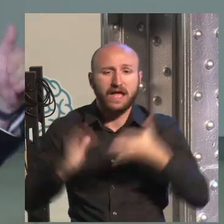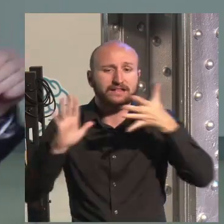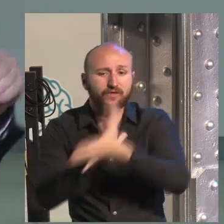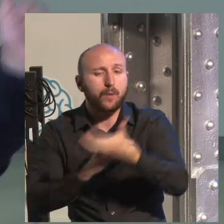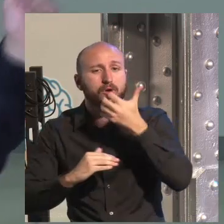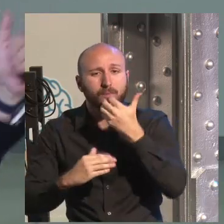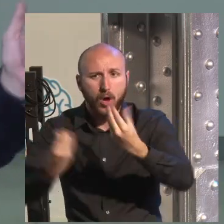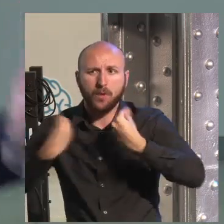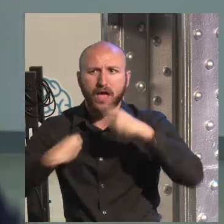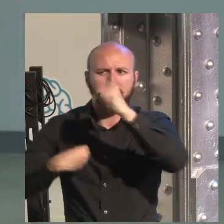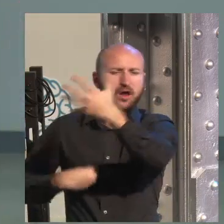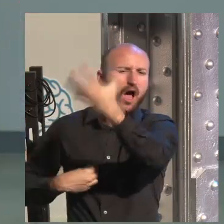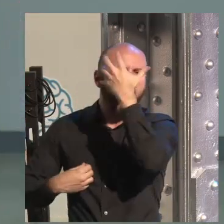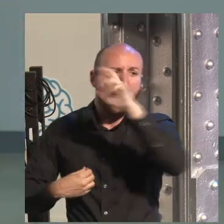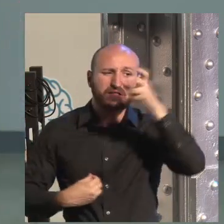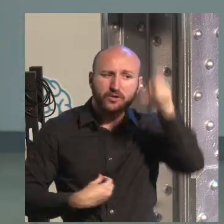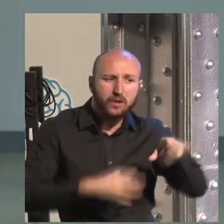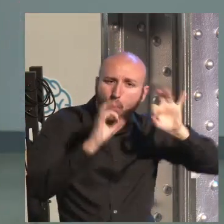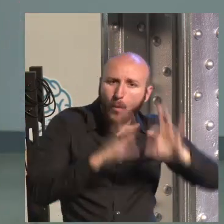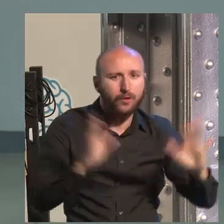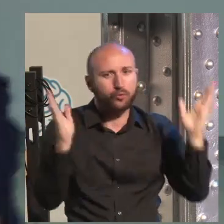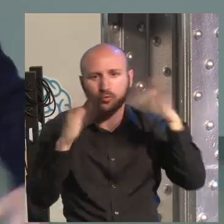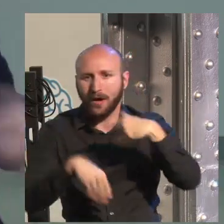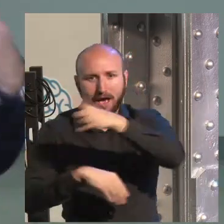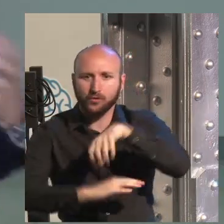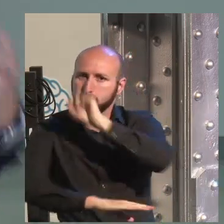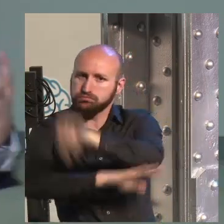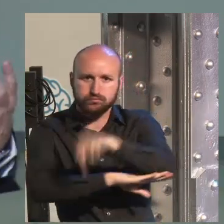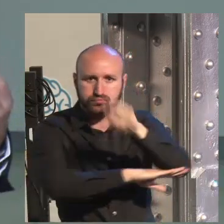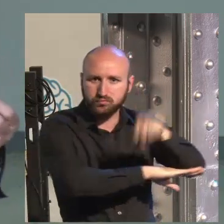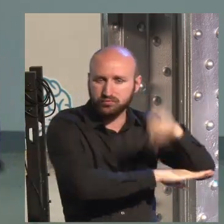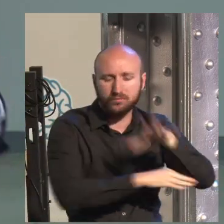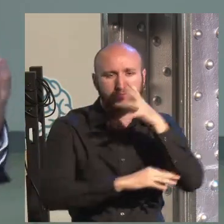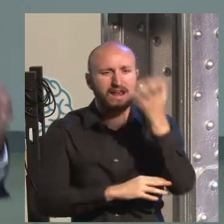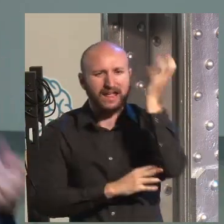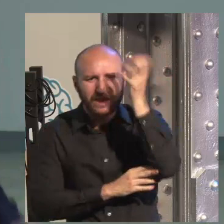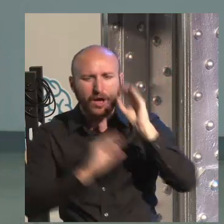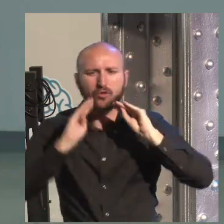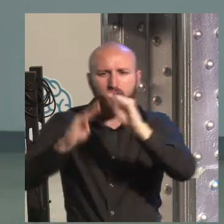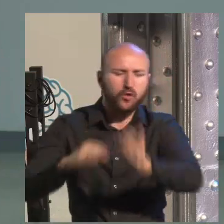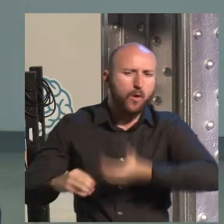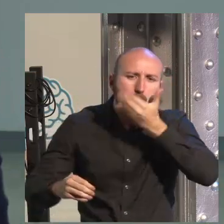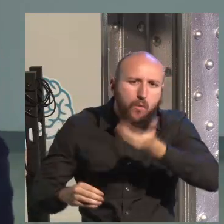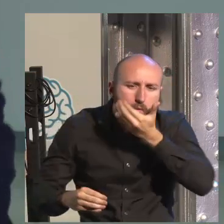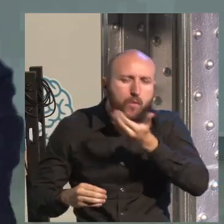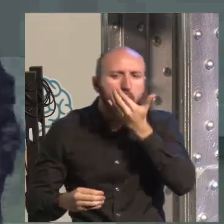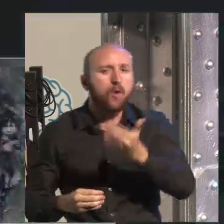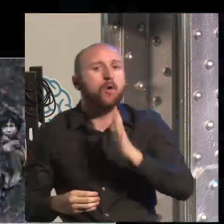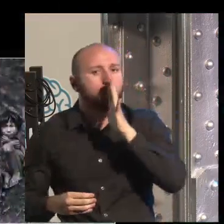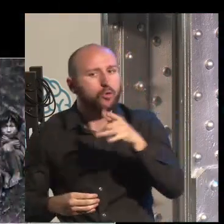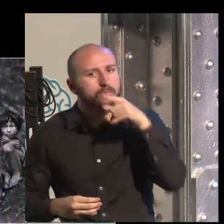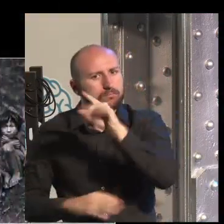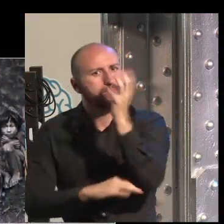más al sur que ellos, en ningún continente. Y estaban enfrentados a un clima muy hostil. Es un clima